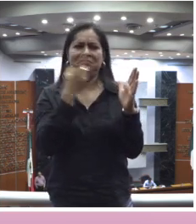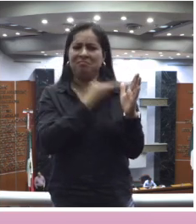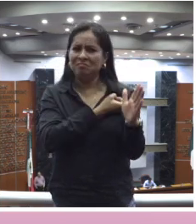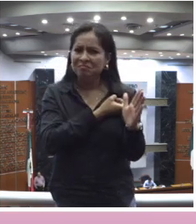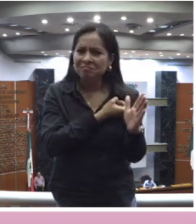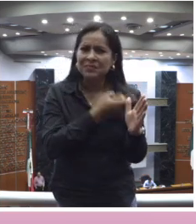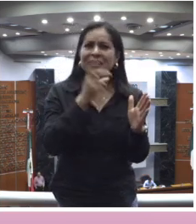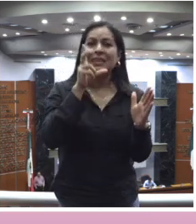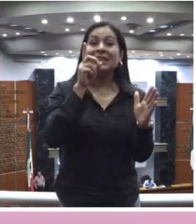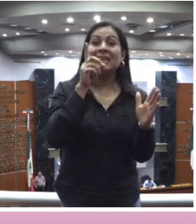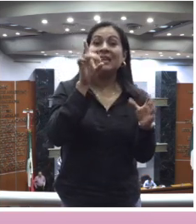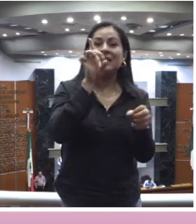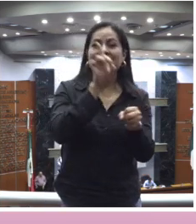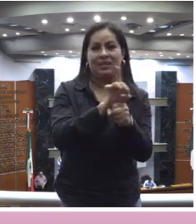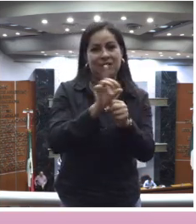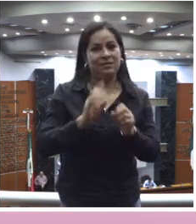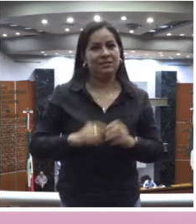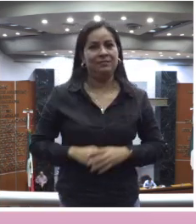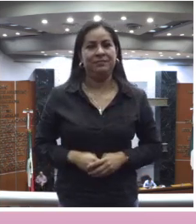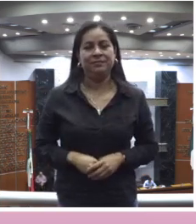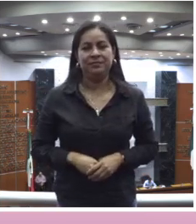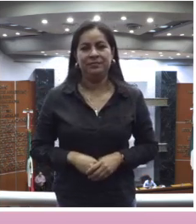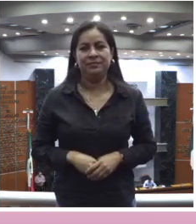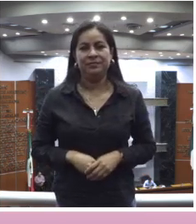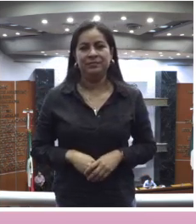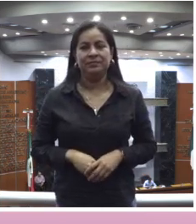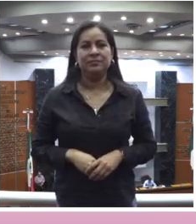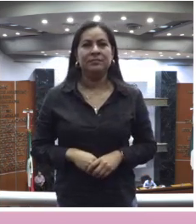ello 30 días.